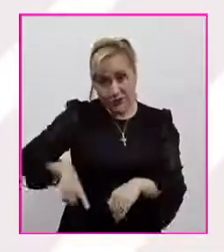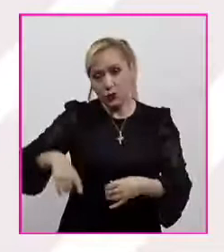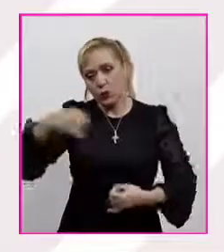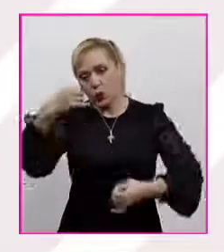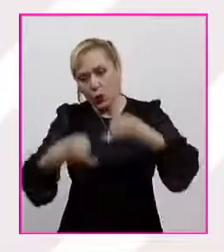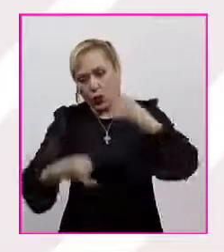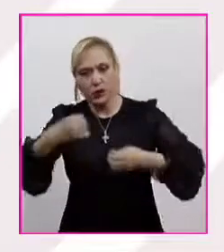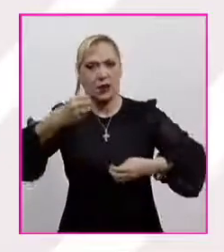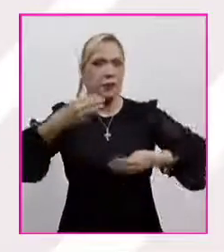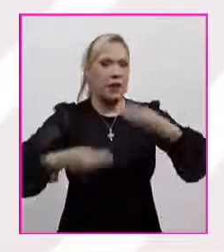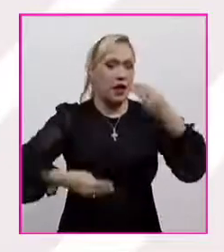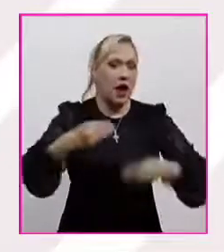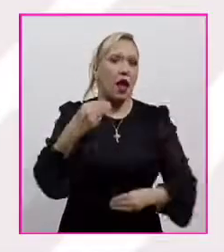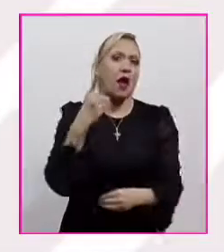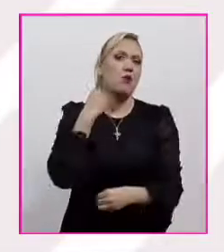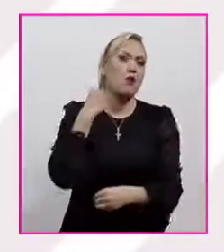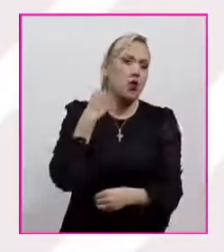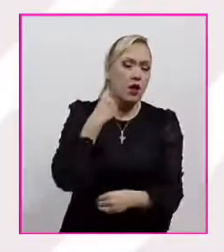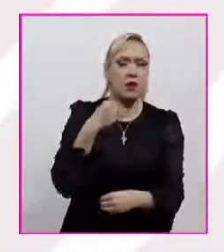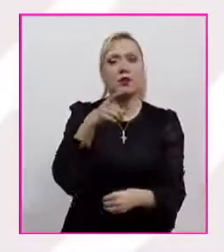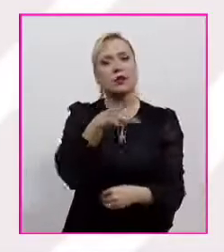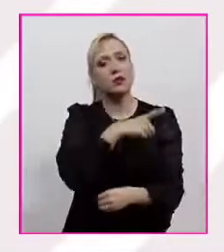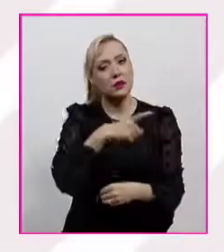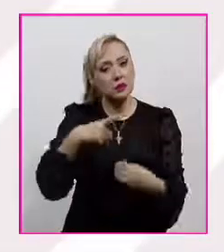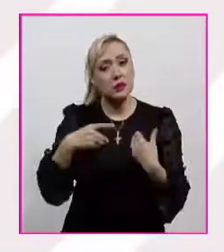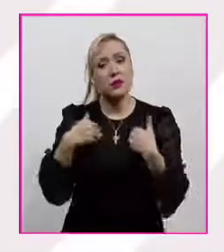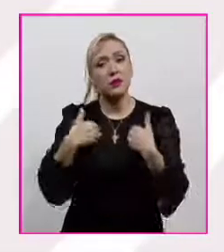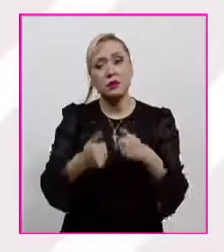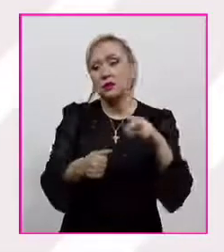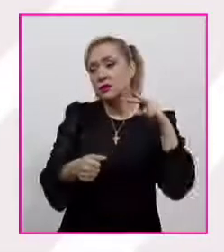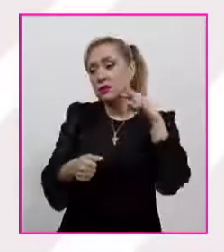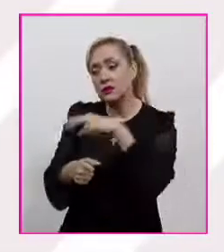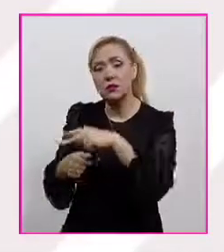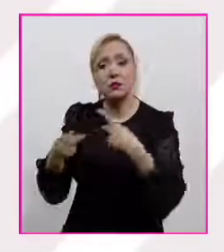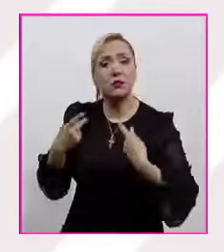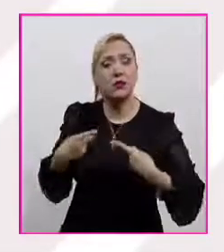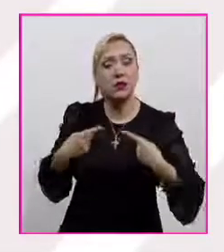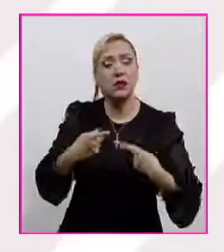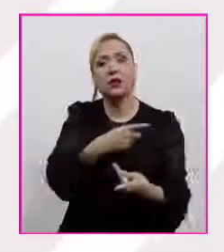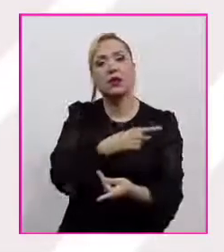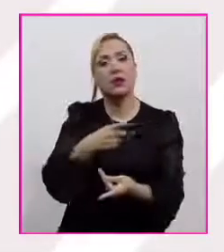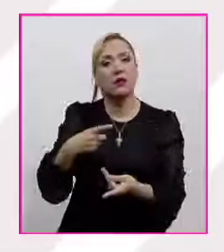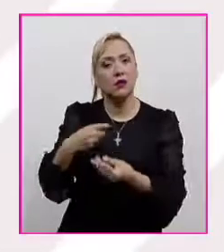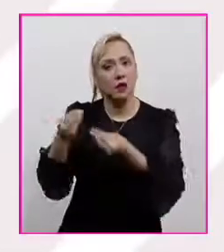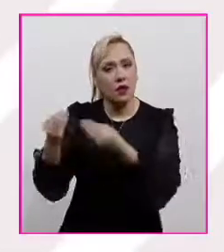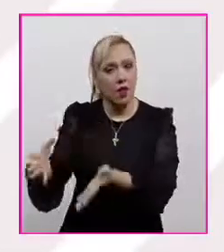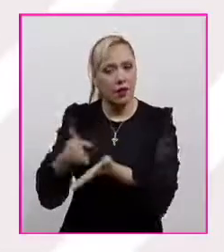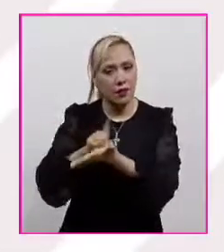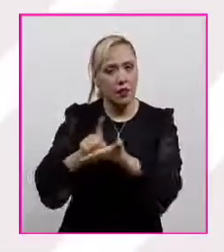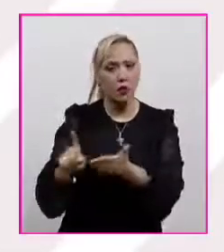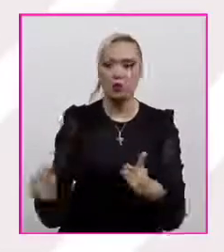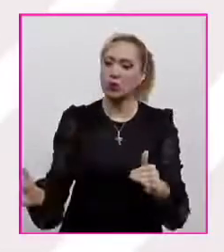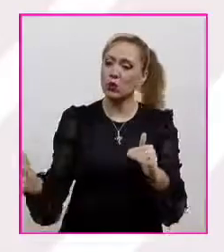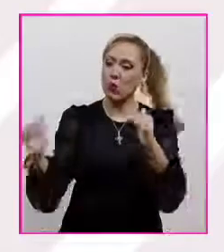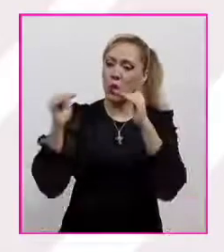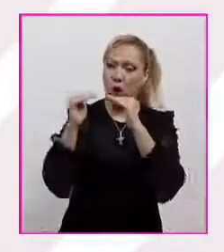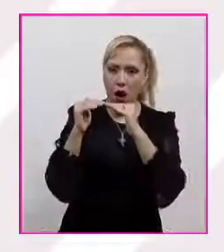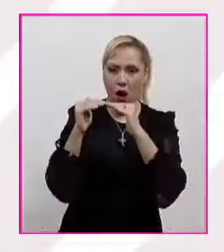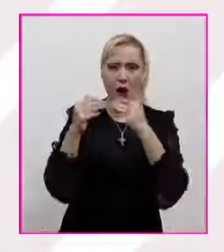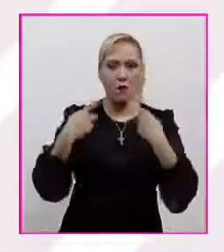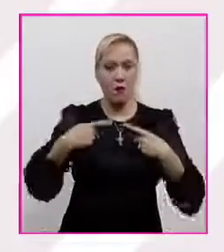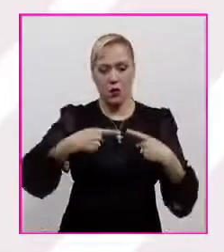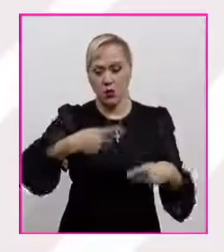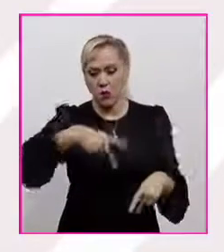jueces, magistrados, entendamos que son personas que tenemos que darles acceso a los derechos igual que como se los damos a